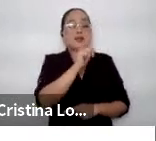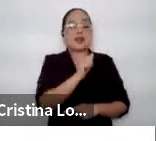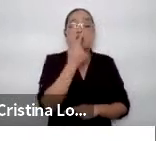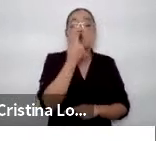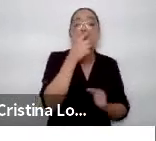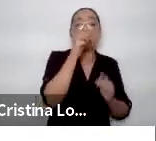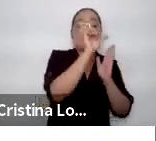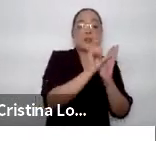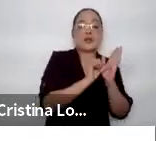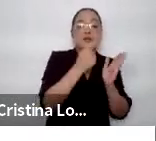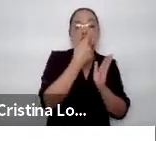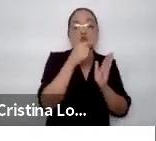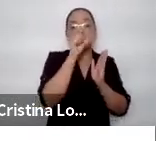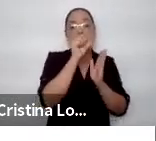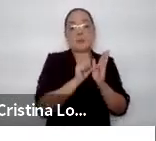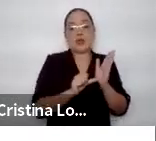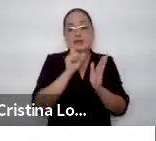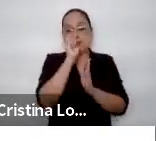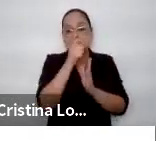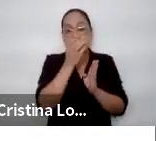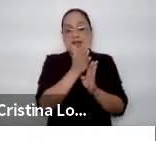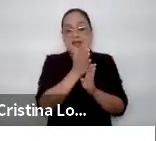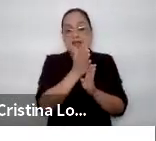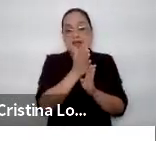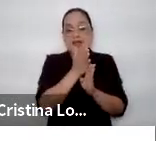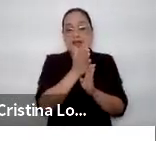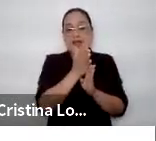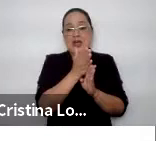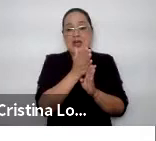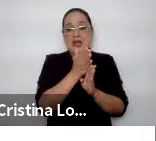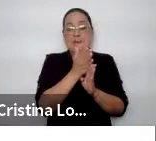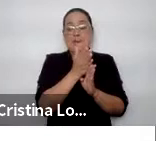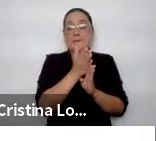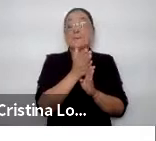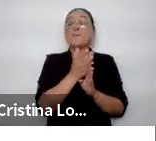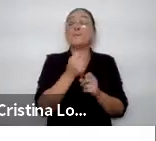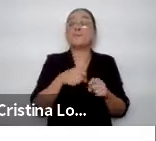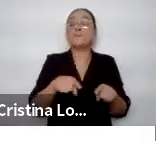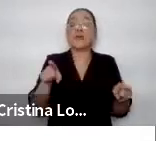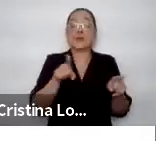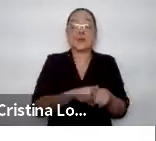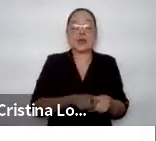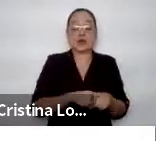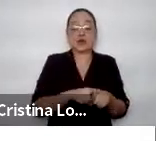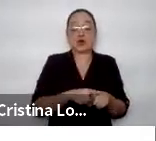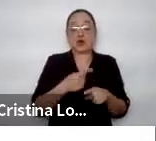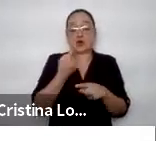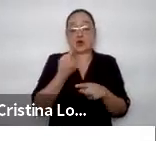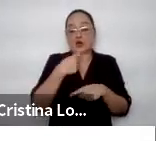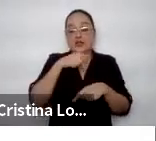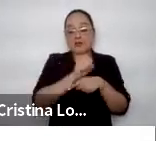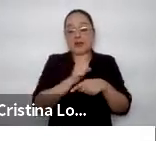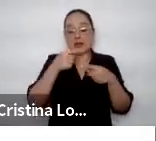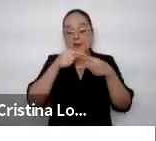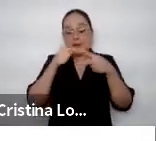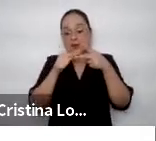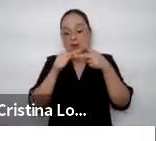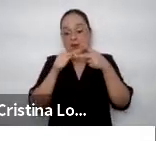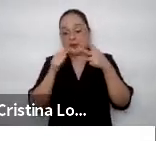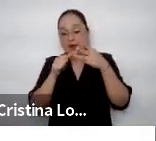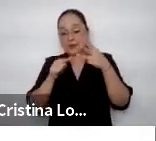¿sí? Que comprende toda la publicación semanal de un mes de calendario del semanario judicial.